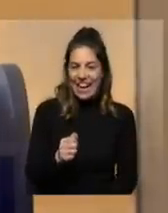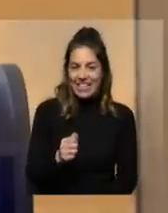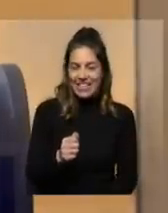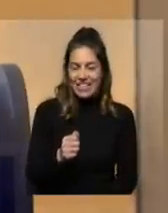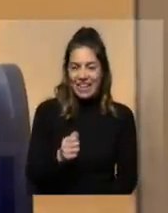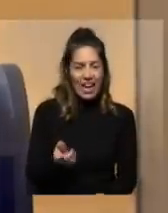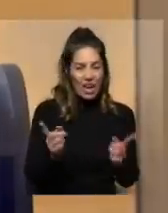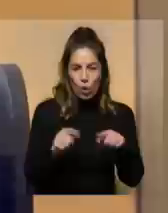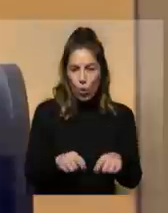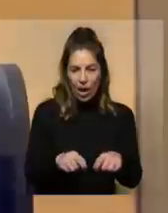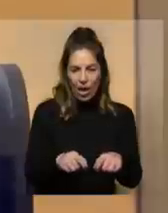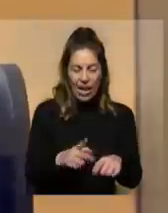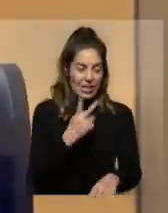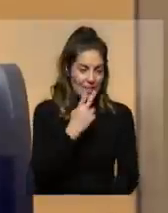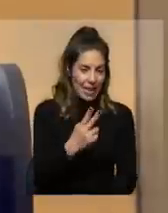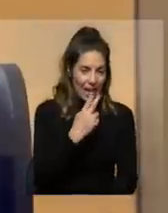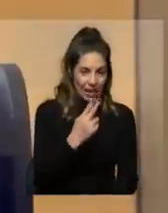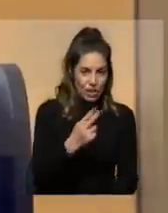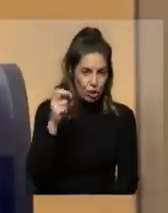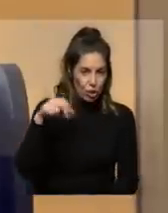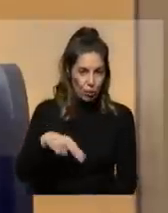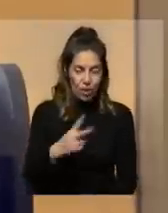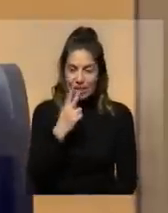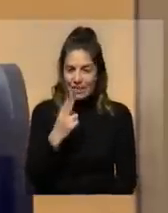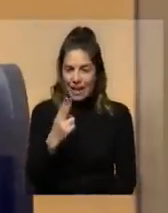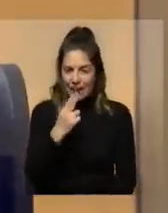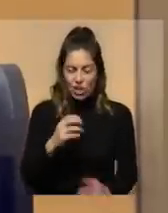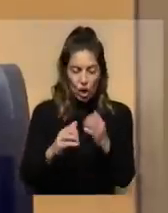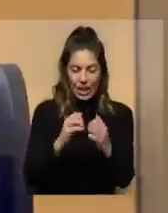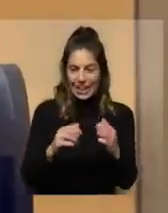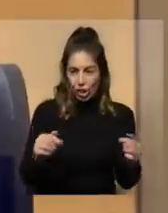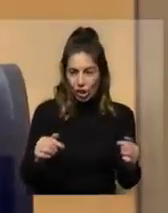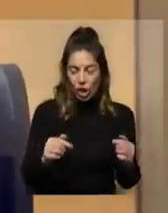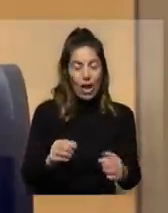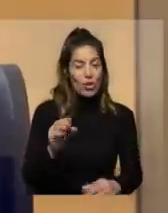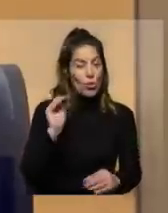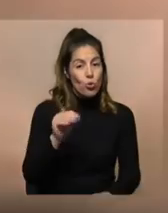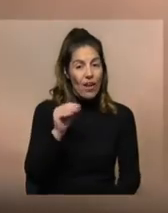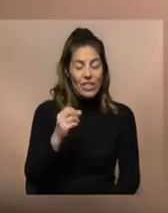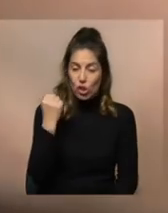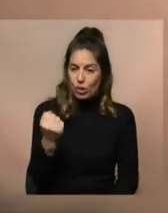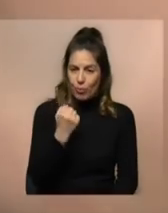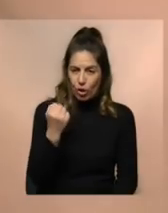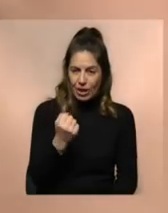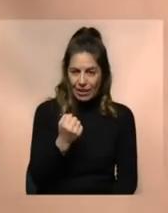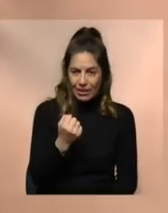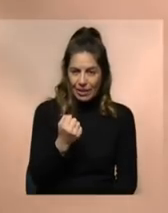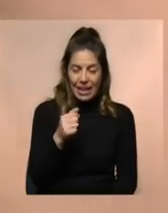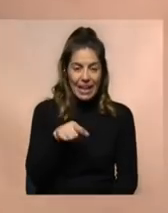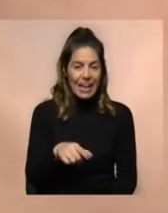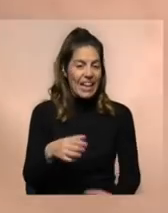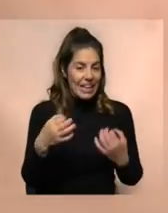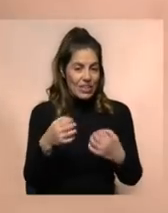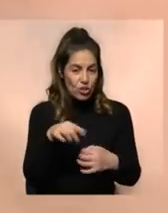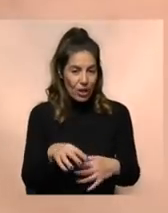frecuencia cigarrillo combustible que cigarrillo electrónico y esto es una alerta muy importante para nosotros se envía aseguró que estos